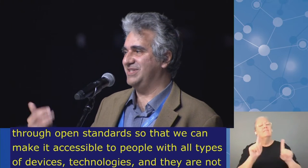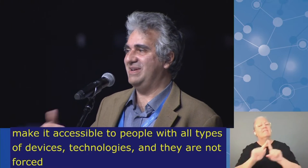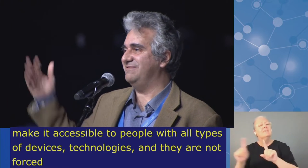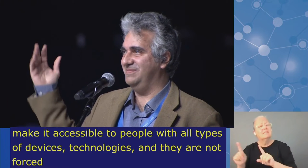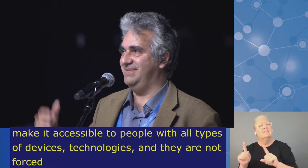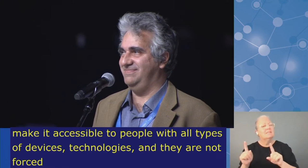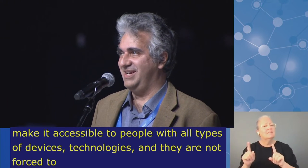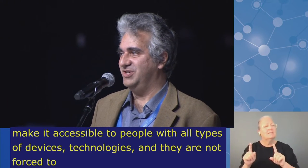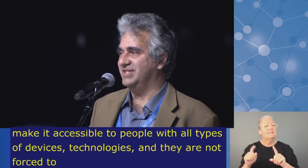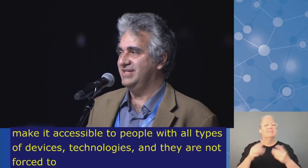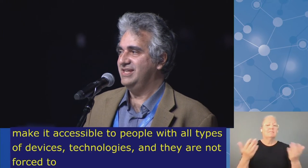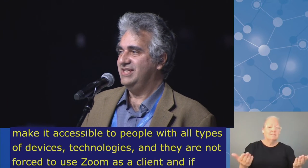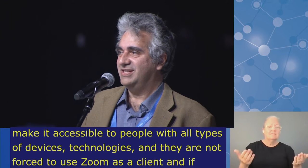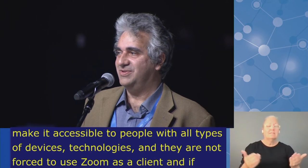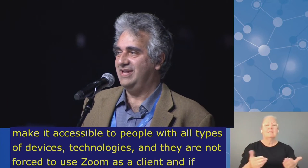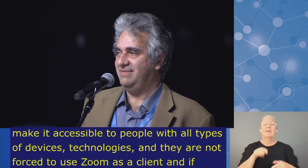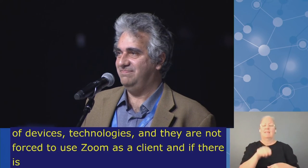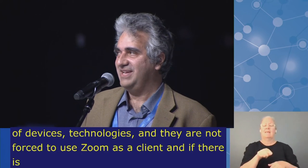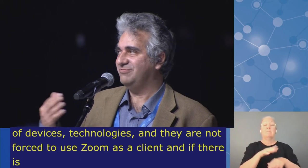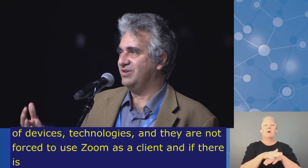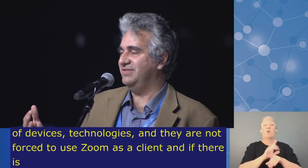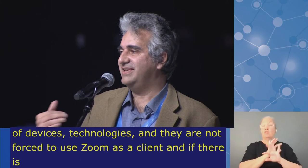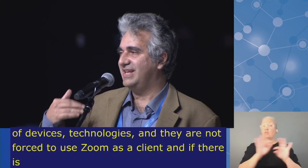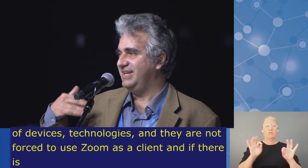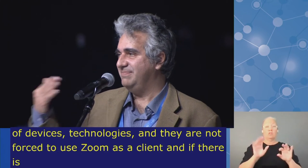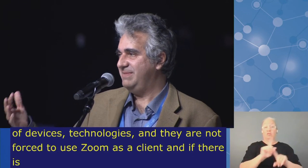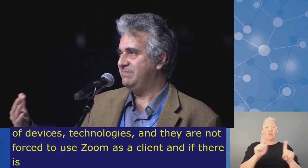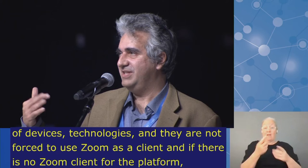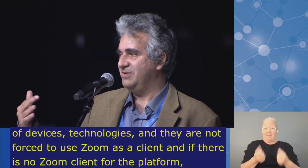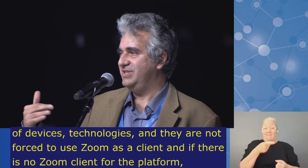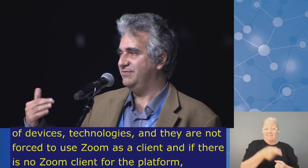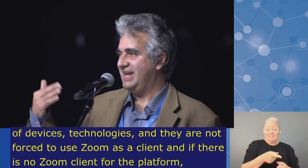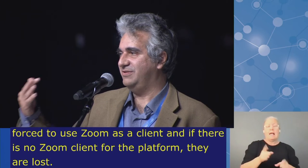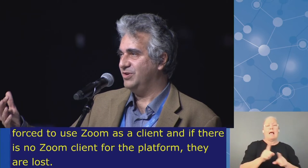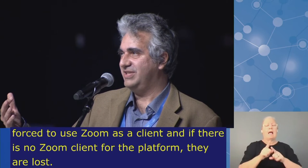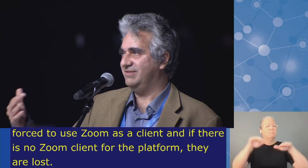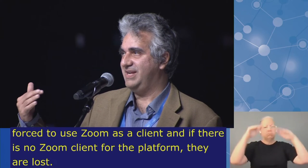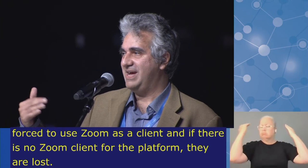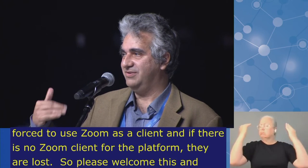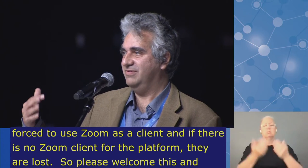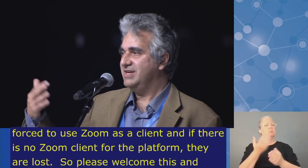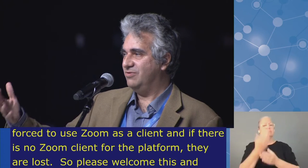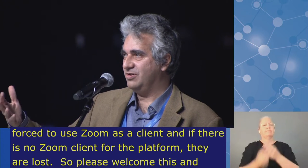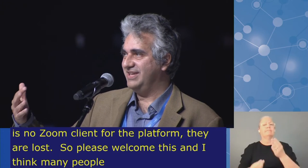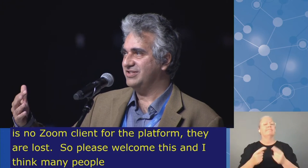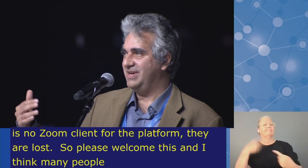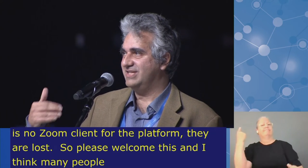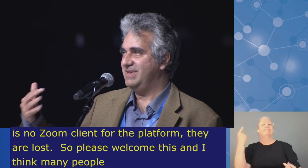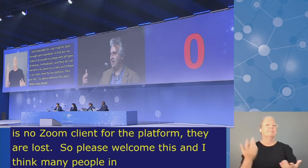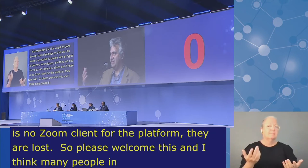comerciales como la de Zoom. Pienso que se podría aprovechar de un formato un poco más abierto.